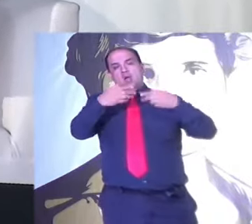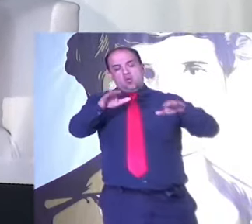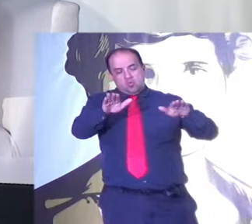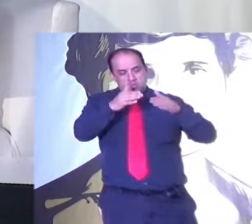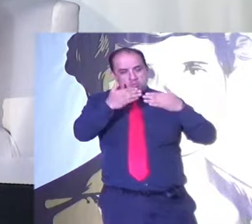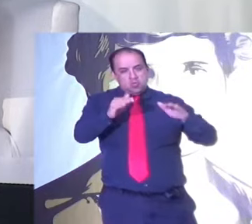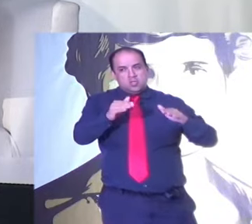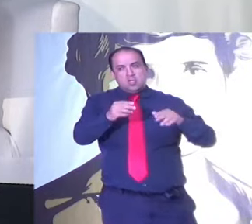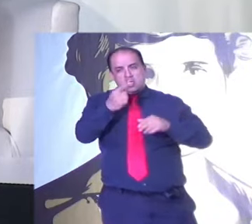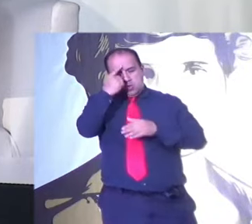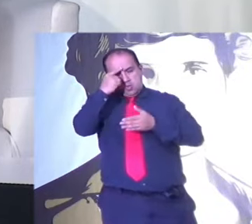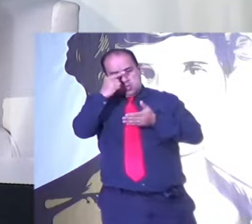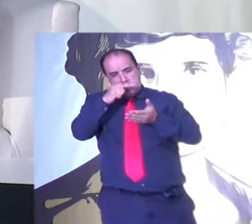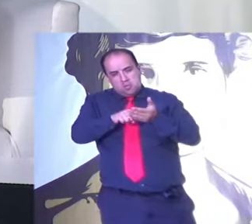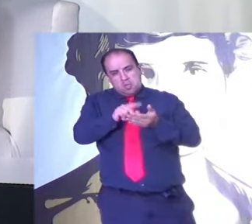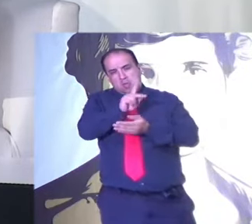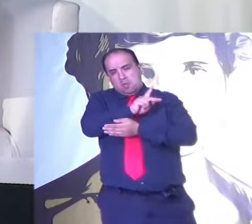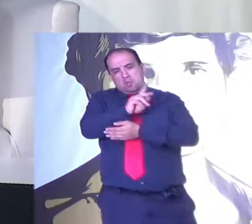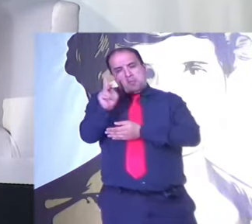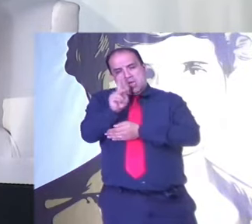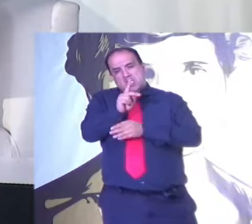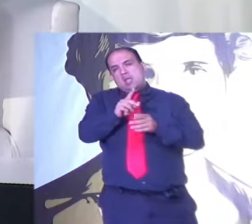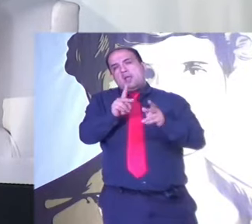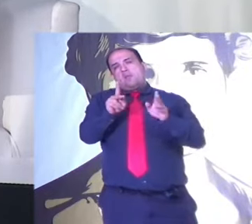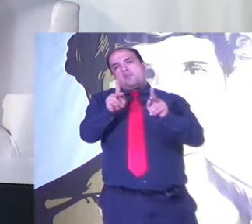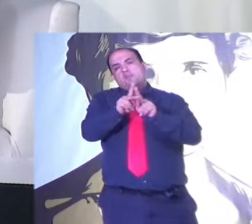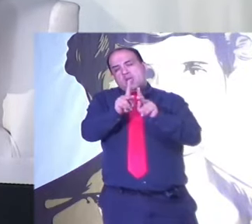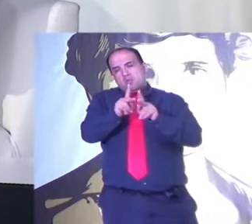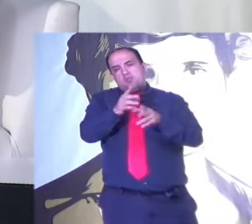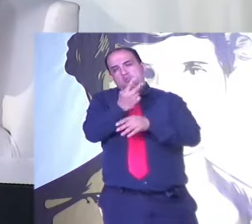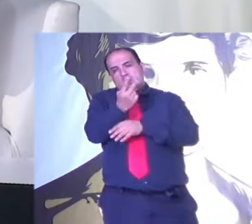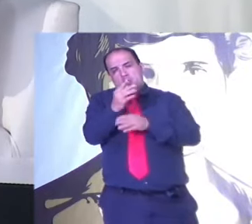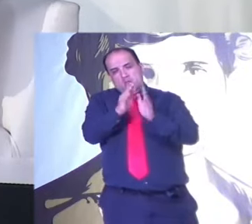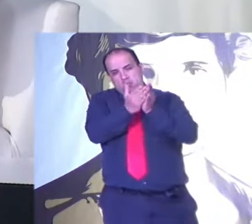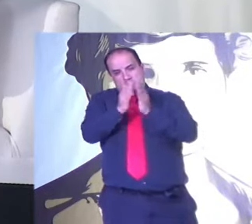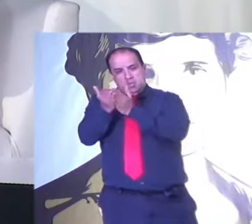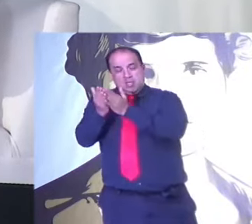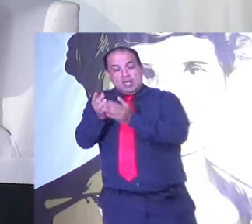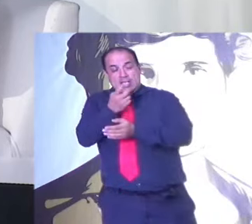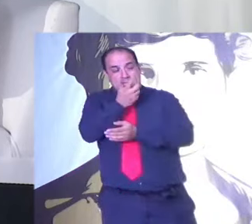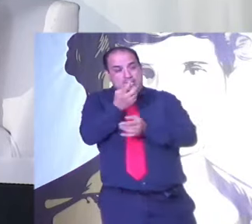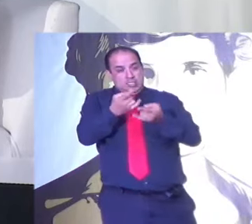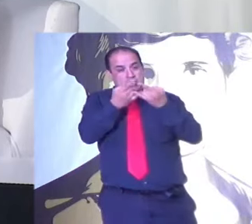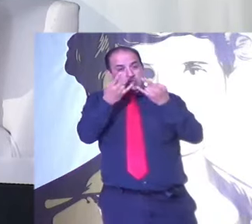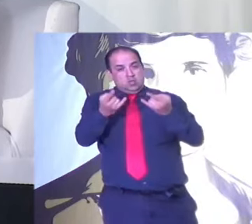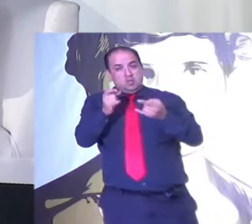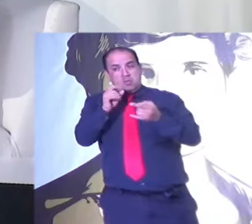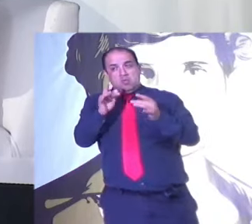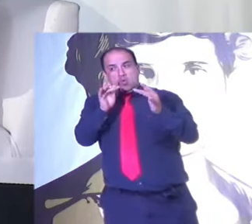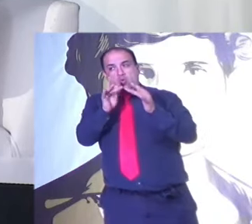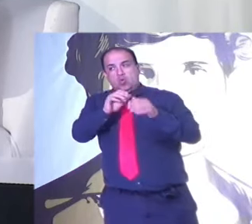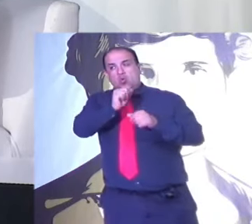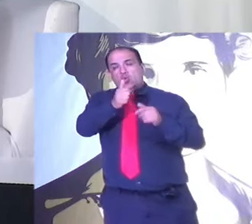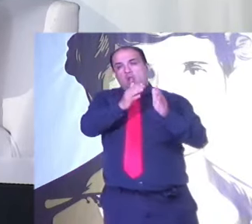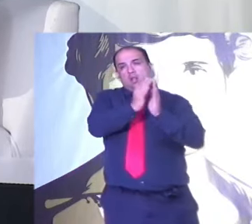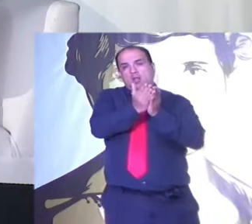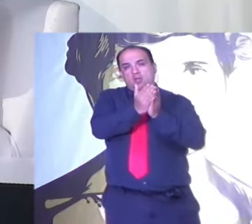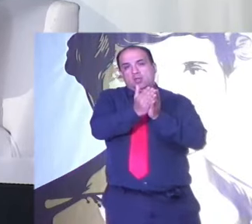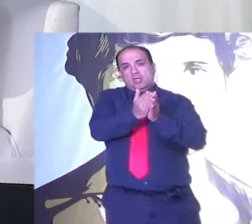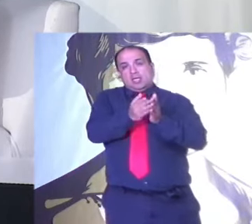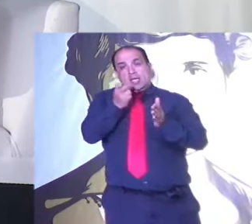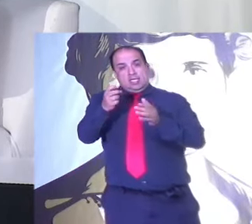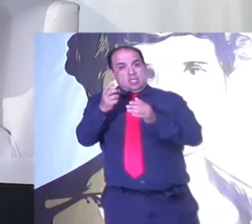considero que son como primos hermanos los dos, ¿no? ¿Sí? Y ese cuento además es el contacto con el otro libro, y si no estuviera,